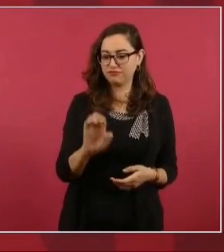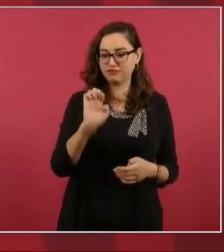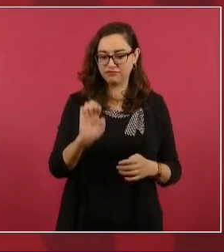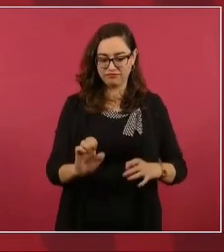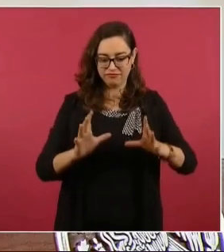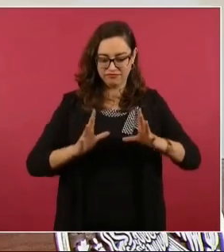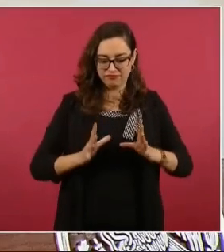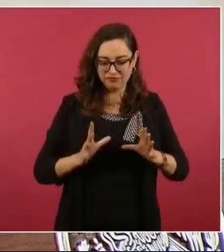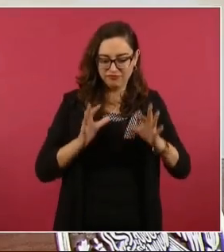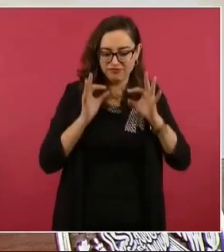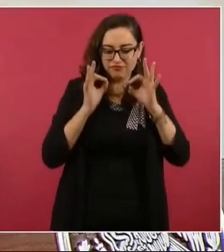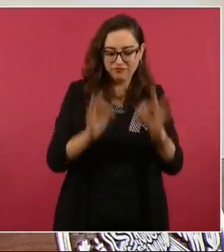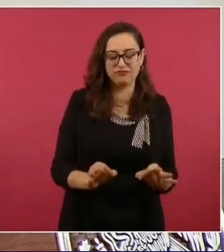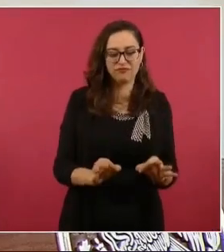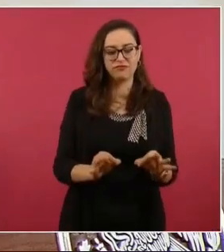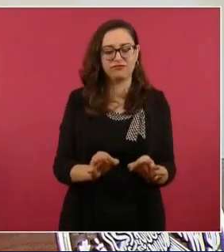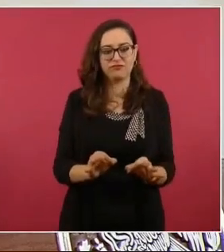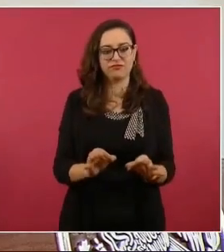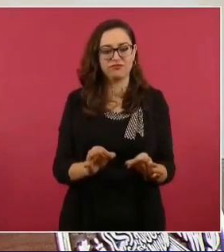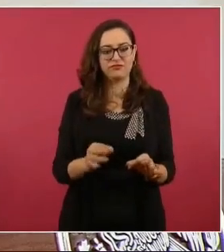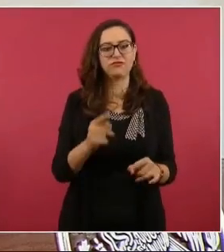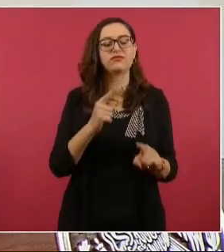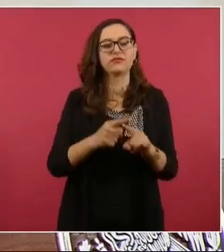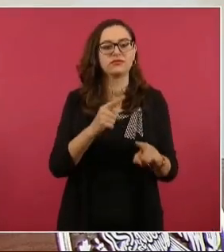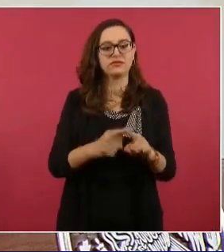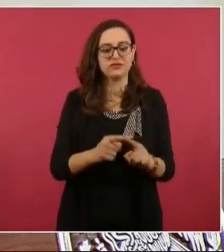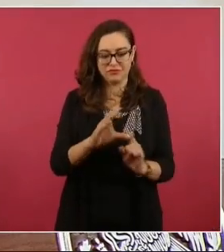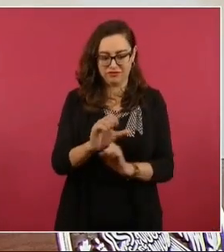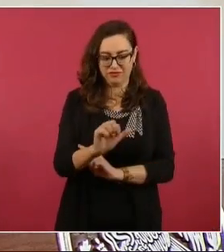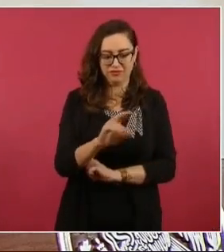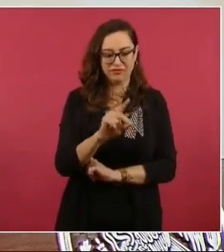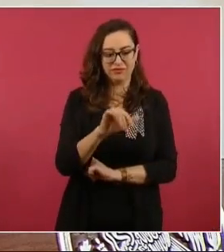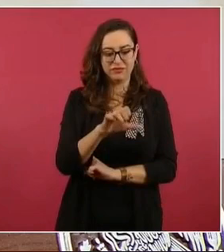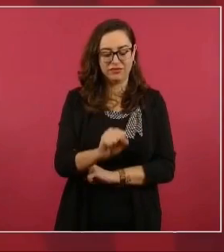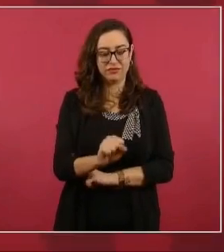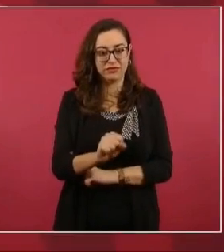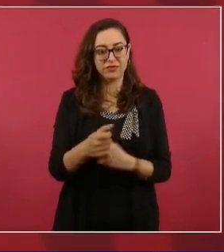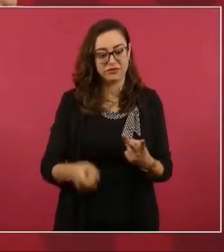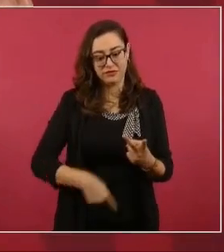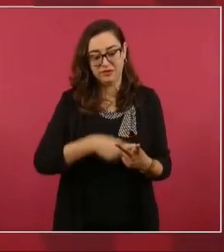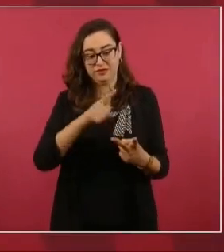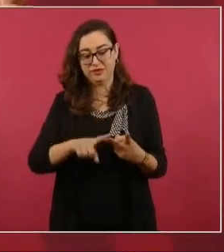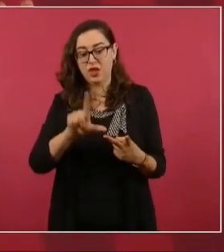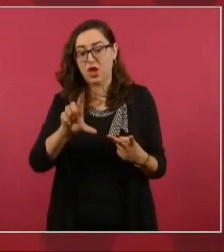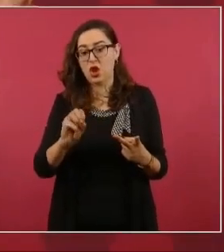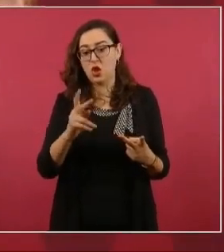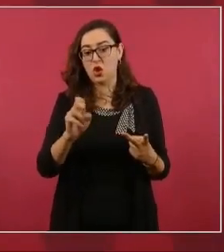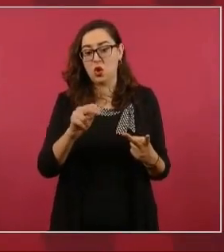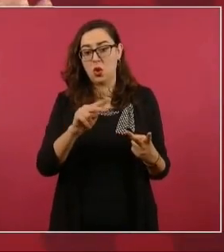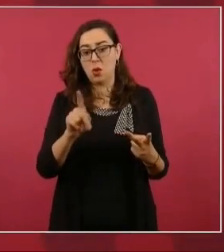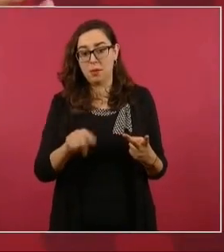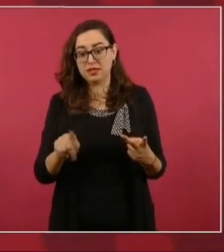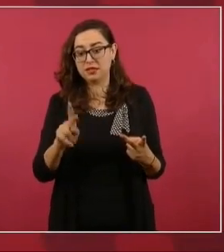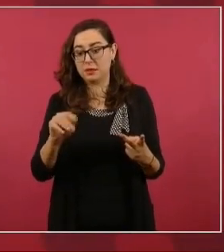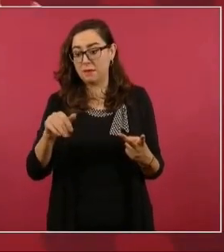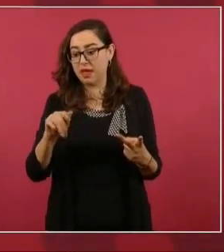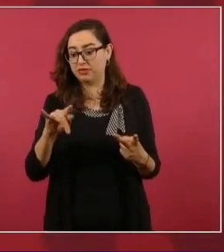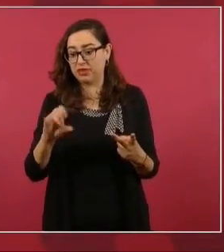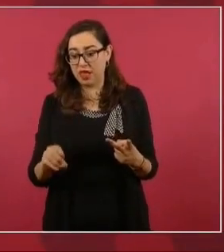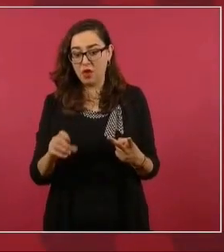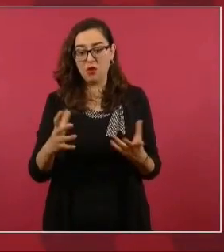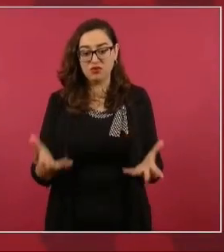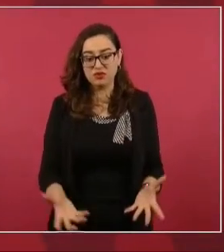Mateos nacionaliza la industria eléctrica. Todo esto en contra del conservadurismo de